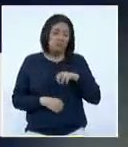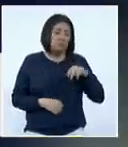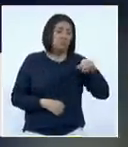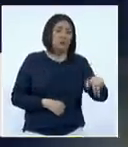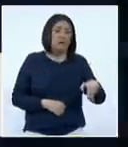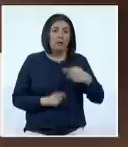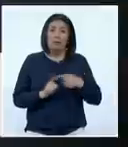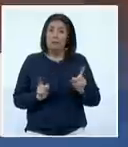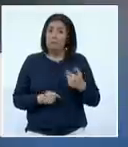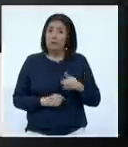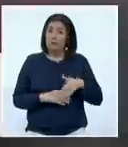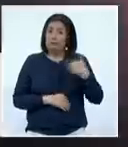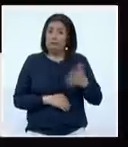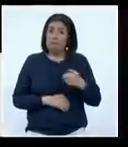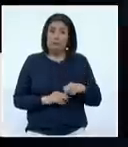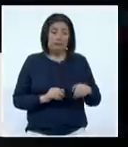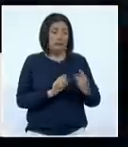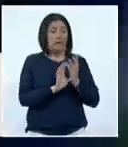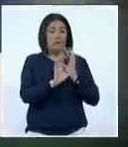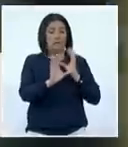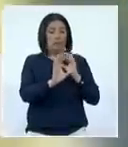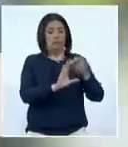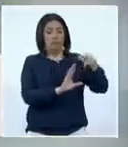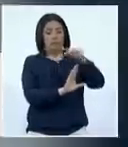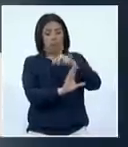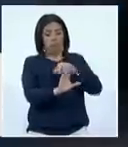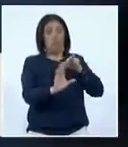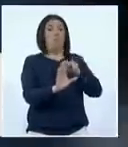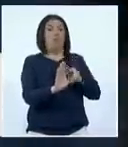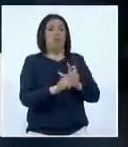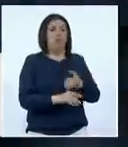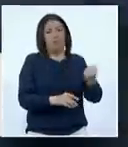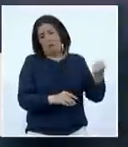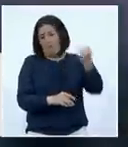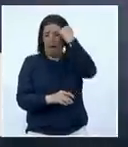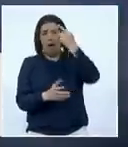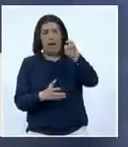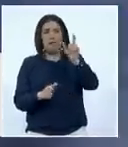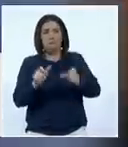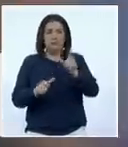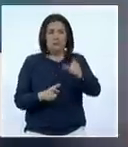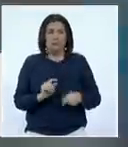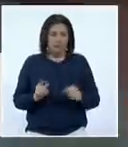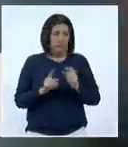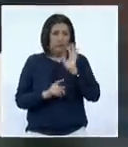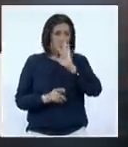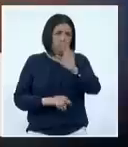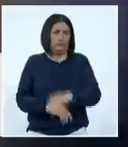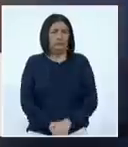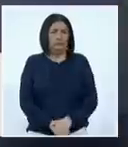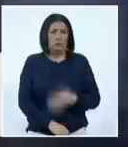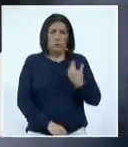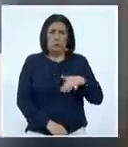Sin embargo, segundos después, aparece por la puerta trasera del carro y golpea en la cabeza al sujeto que lo estaba insultando.